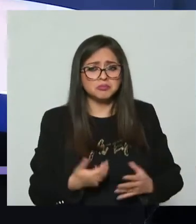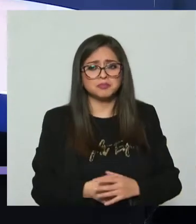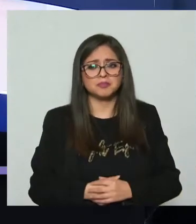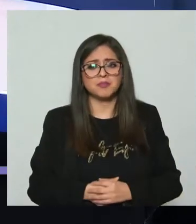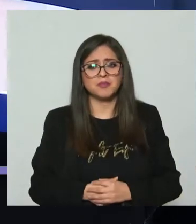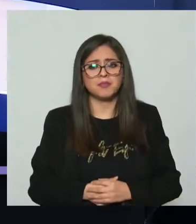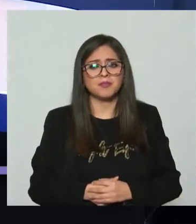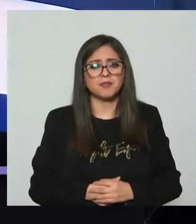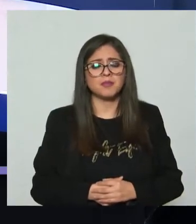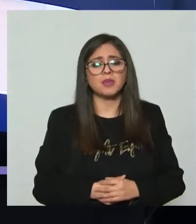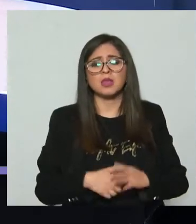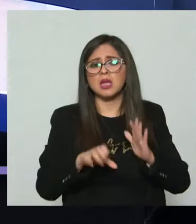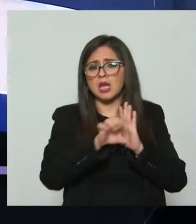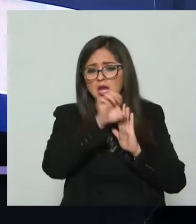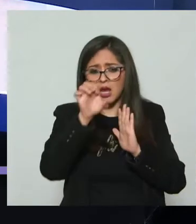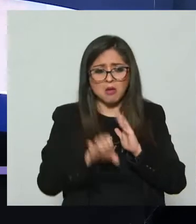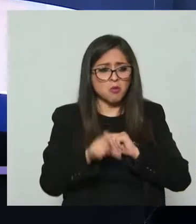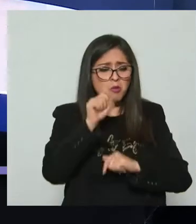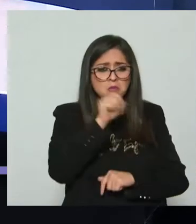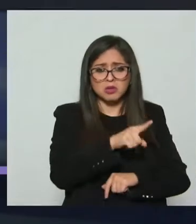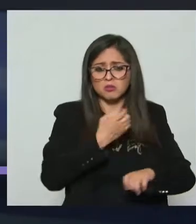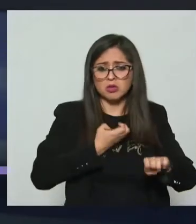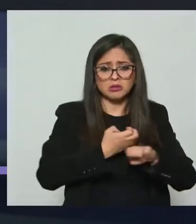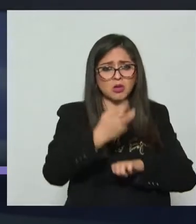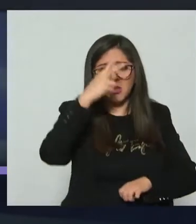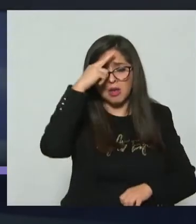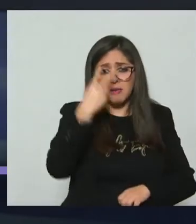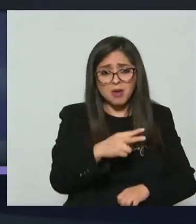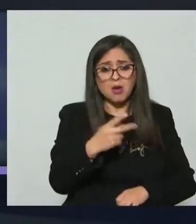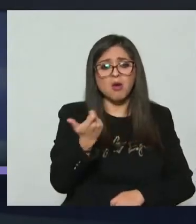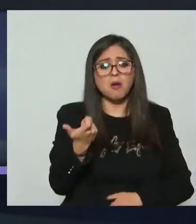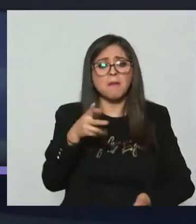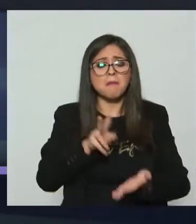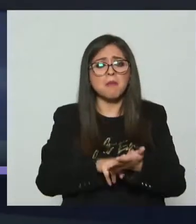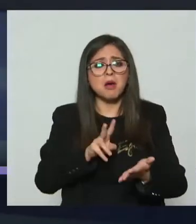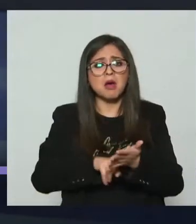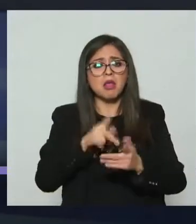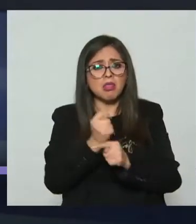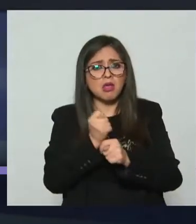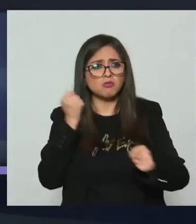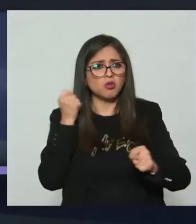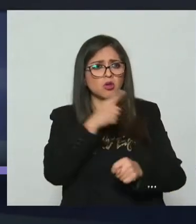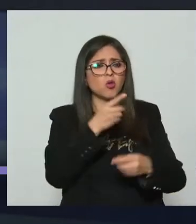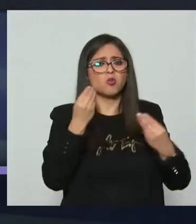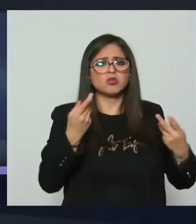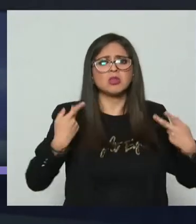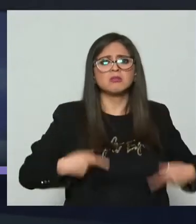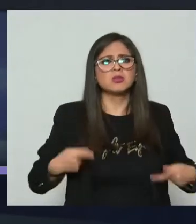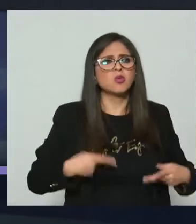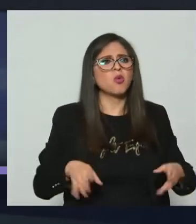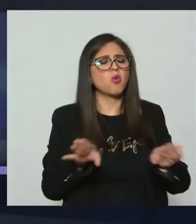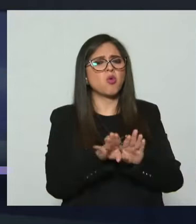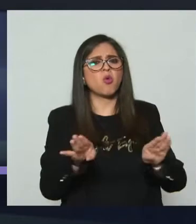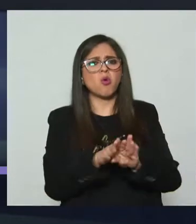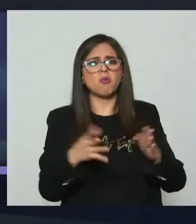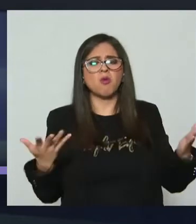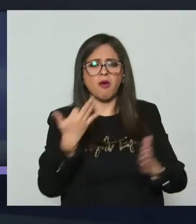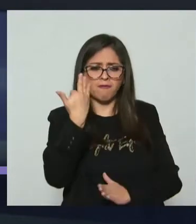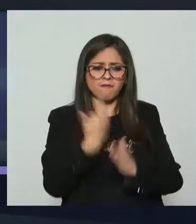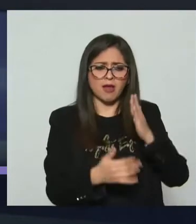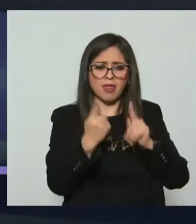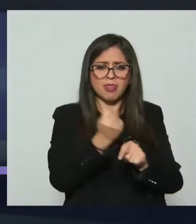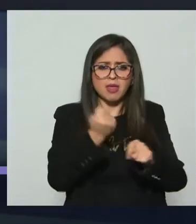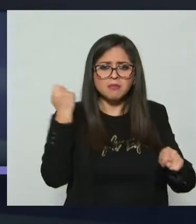el Estado de México ha pasado eso. ¿Qué sucede? Aumentan tarifas, la gente se queja porque no hay legitimidad para hacerlo, porque no hay mejoras,